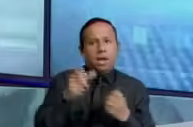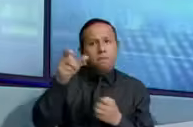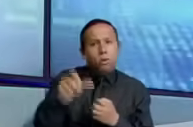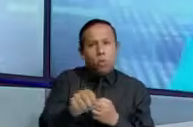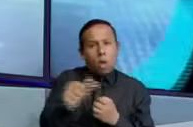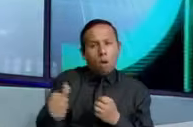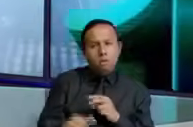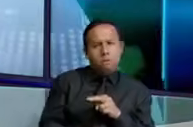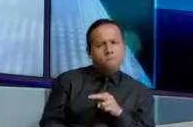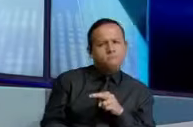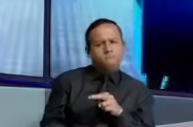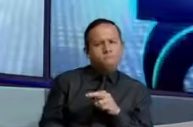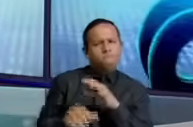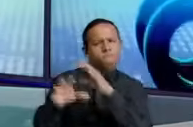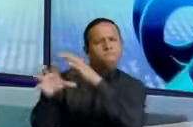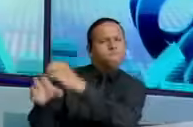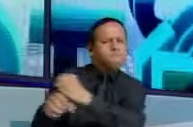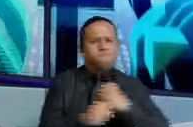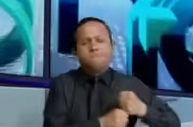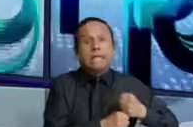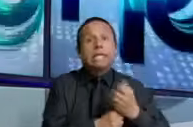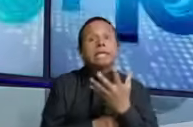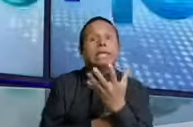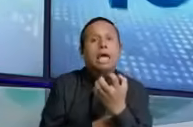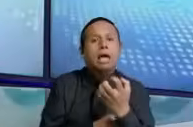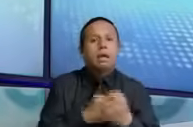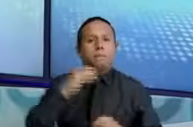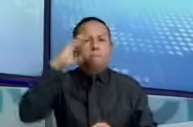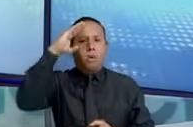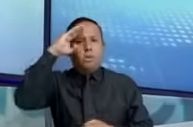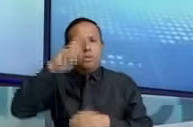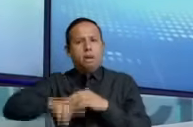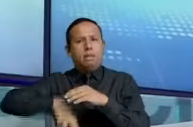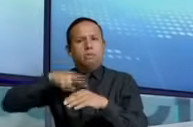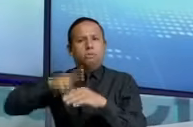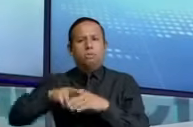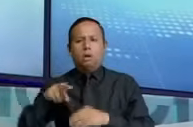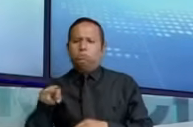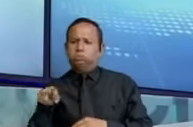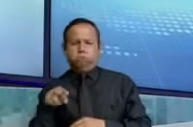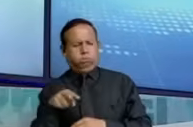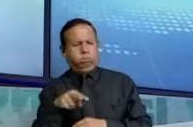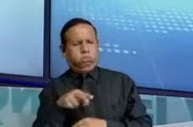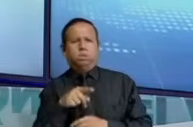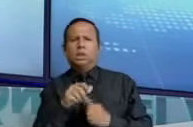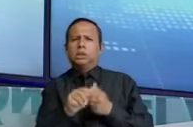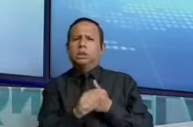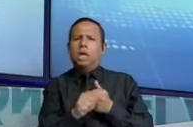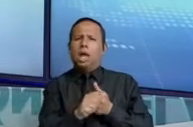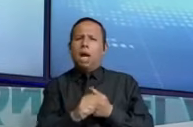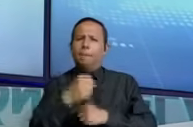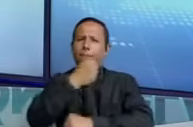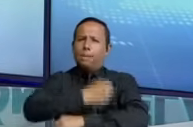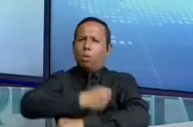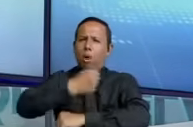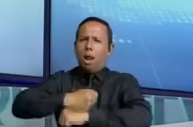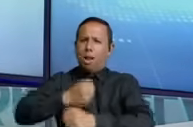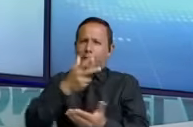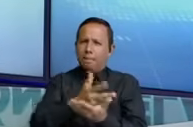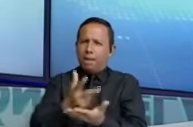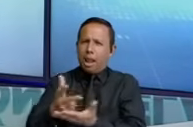fueron detenidos por miembros de la Policía Nacional mientras estaban en una camioneta frente a la terminal terrestre de pascuales aquí